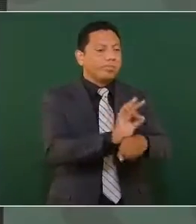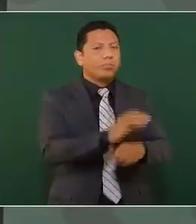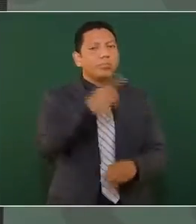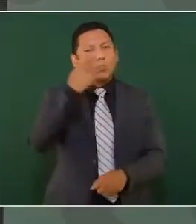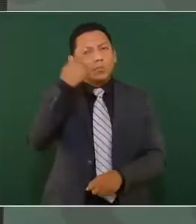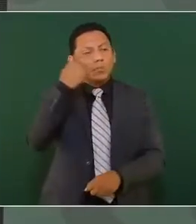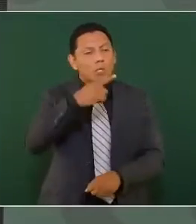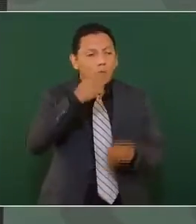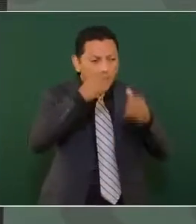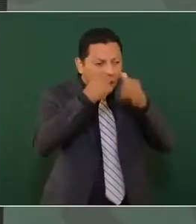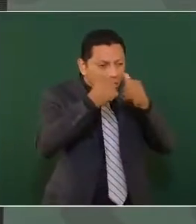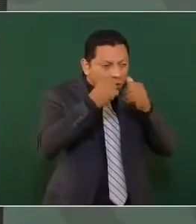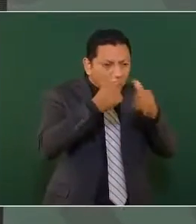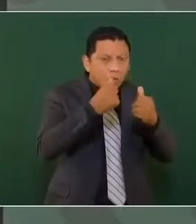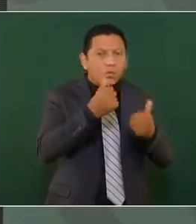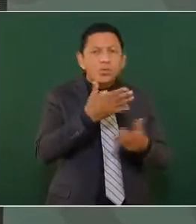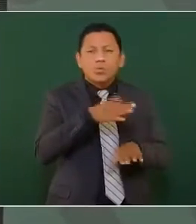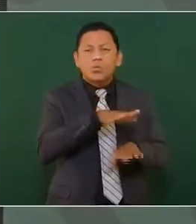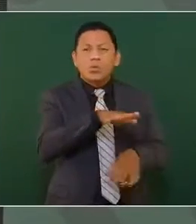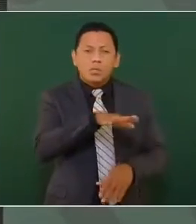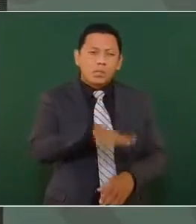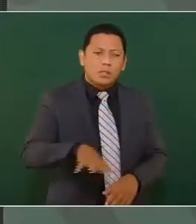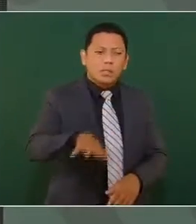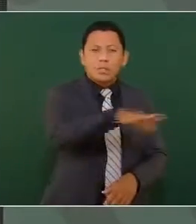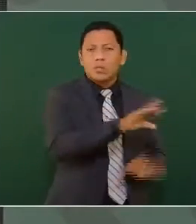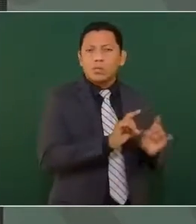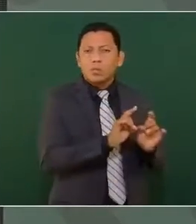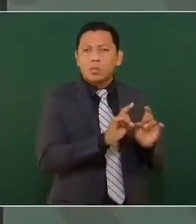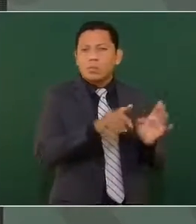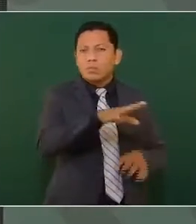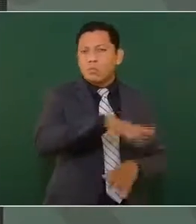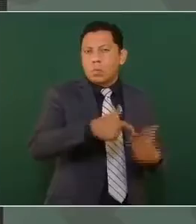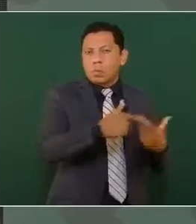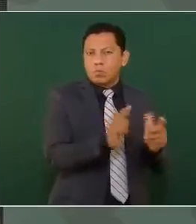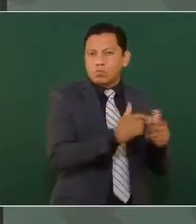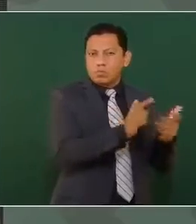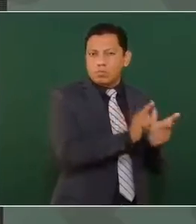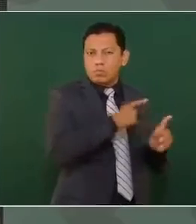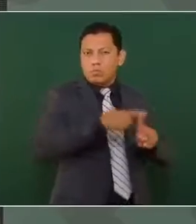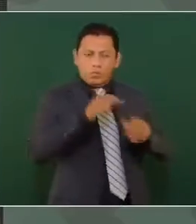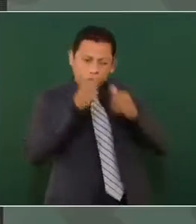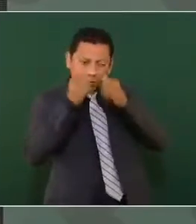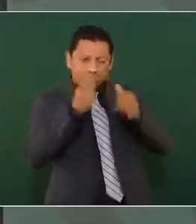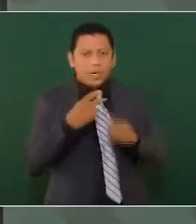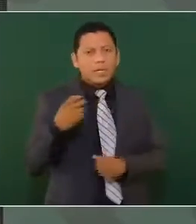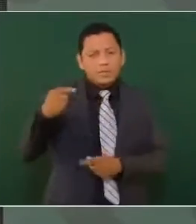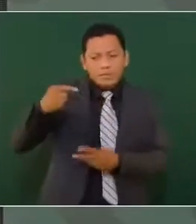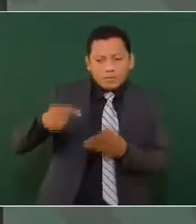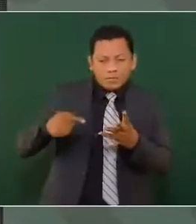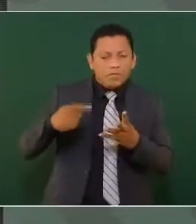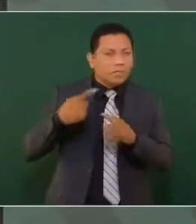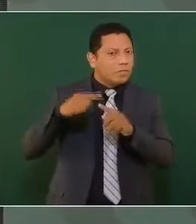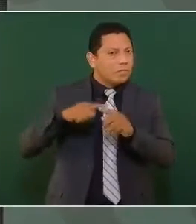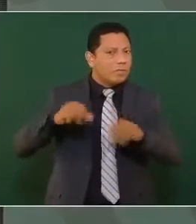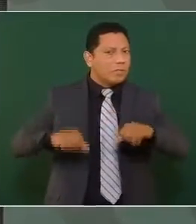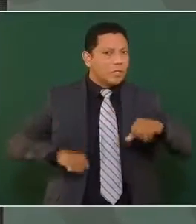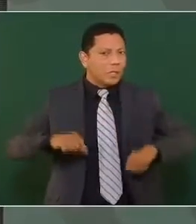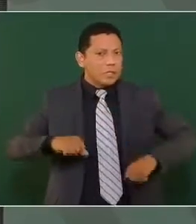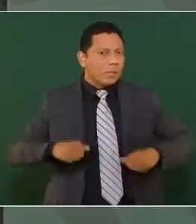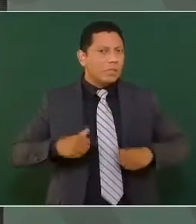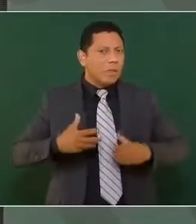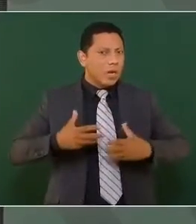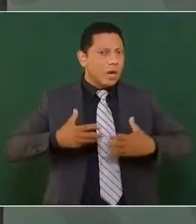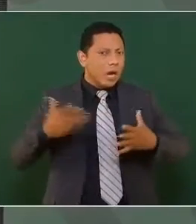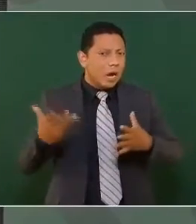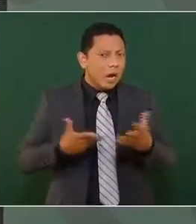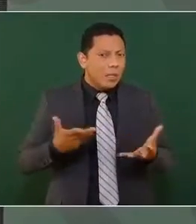aerotransportadas que actúan sobre la delincuencia organizada. Entonces, estas acciones han hecho que quizá el paso se